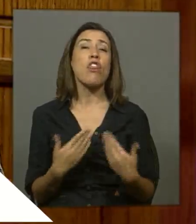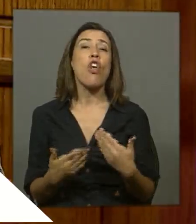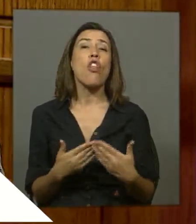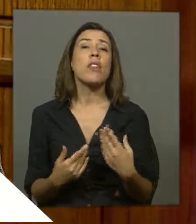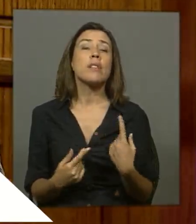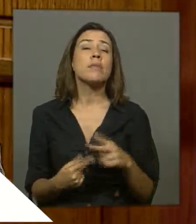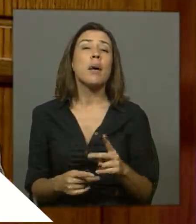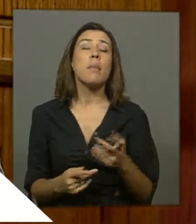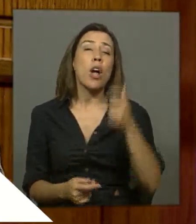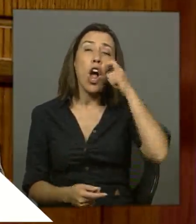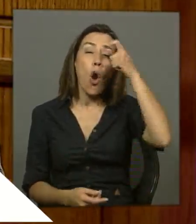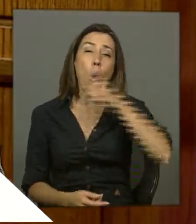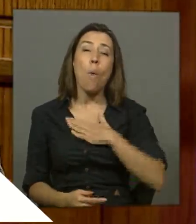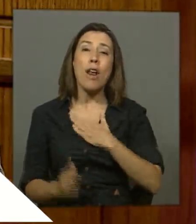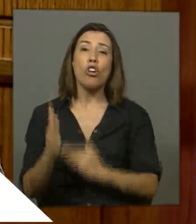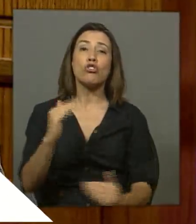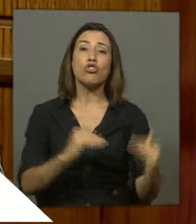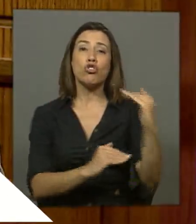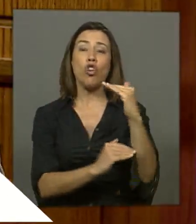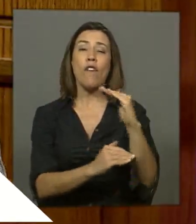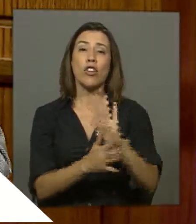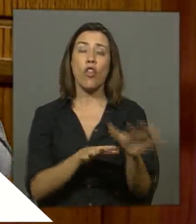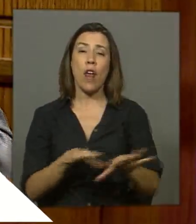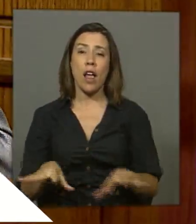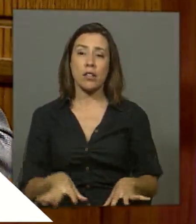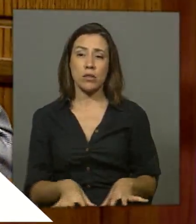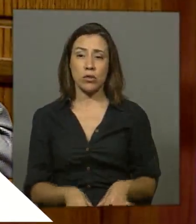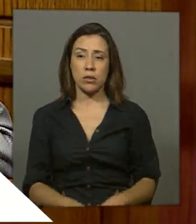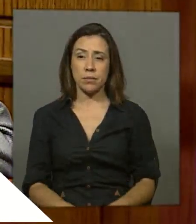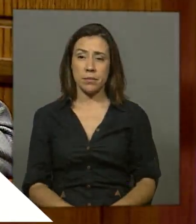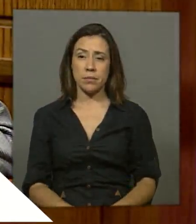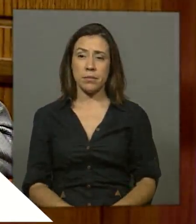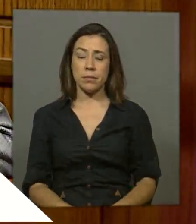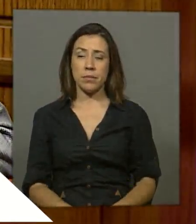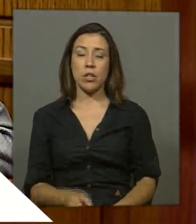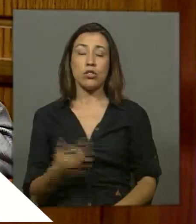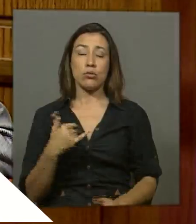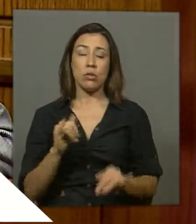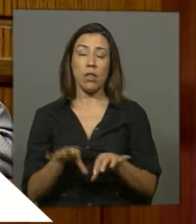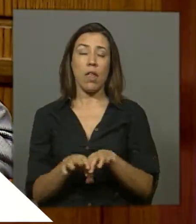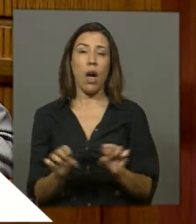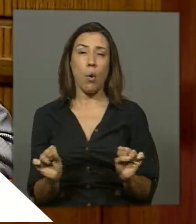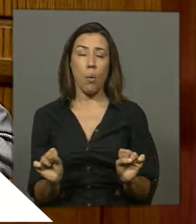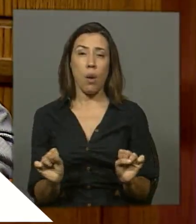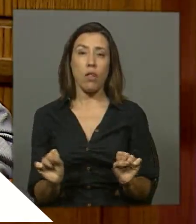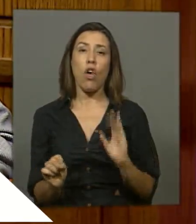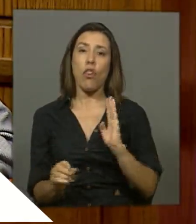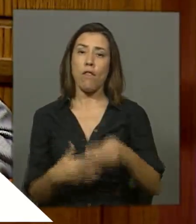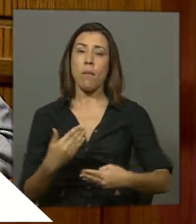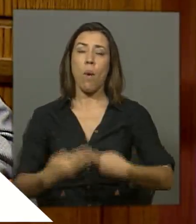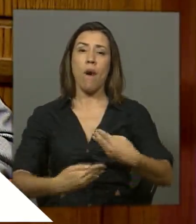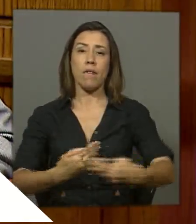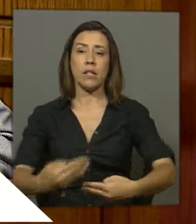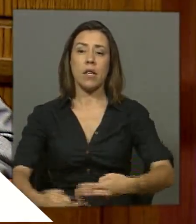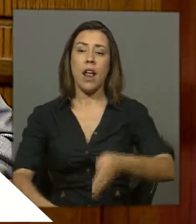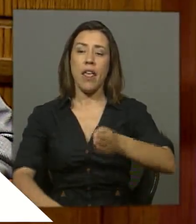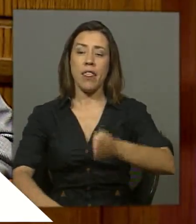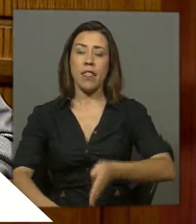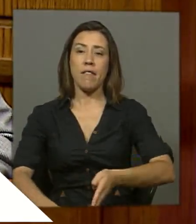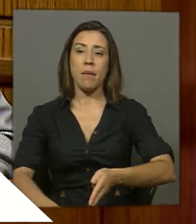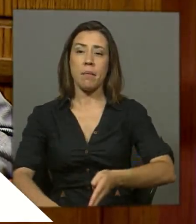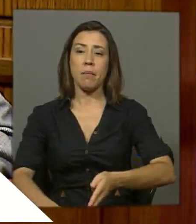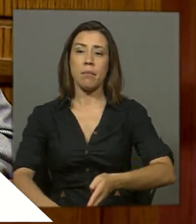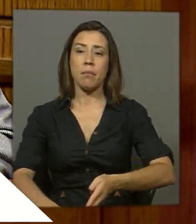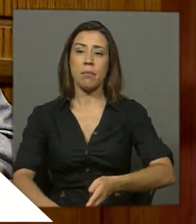porque el ser humano está por sobre todas las cosas de ahí entonces que estamos de acuerdo ministro hay que avanzar Tenemos que tener un